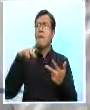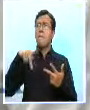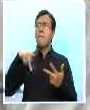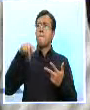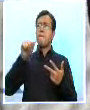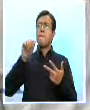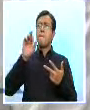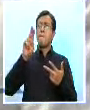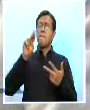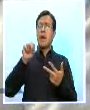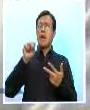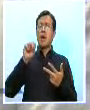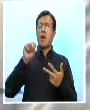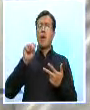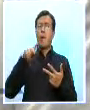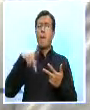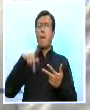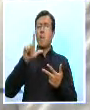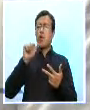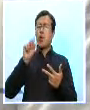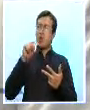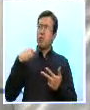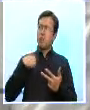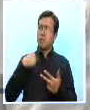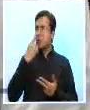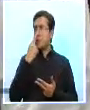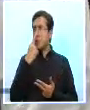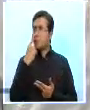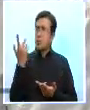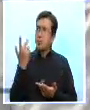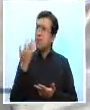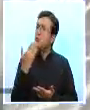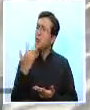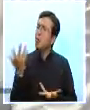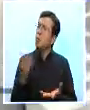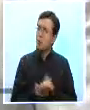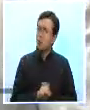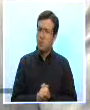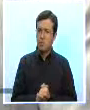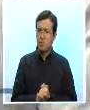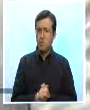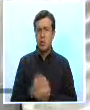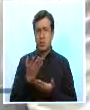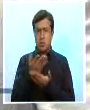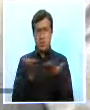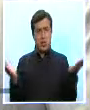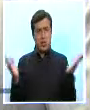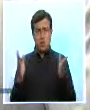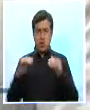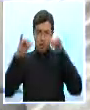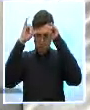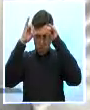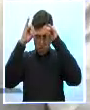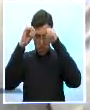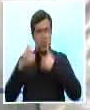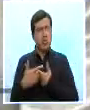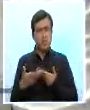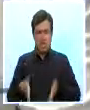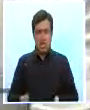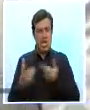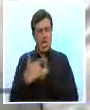Pamplona que a mí en lo personal realmente me llama la atención creo que está fuera de toda lógica usted tiene ahí a los a los toros saliendo